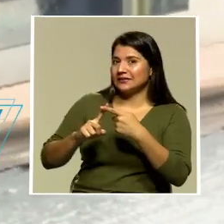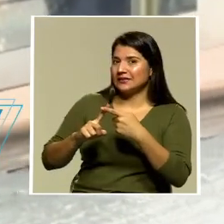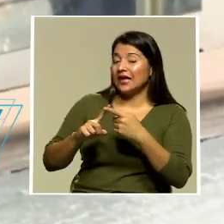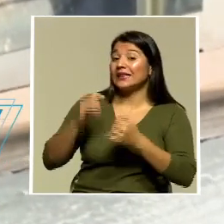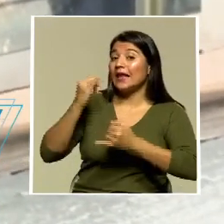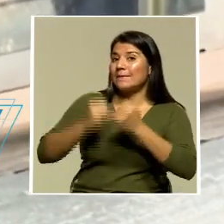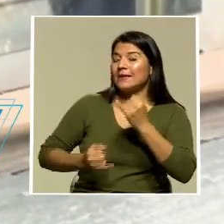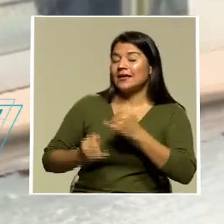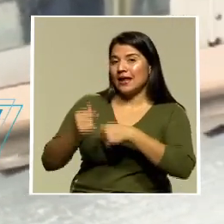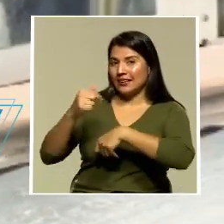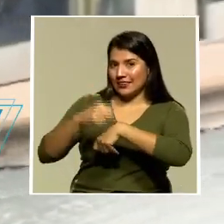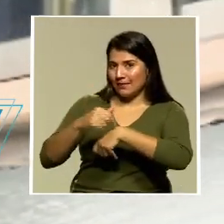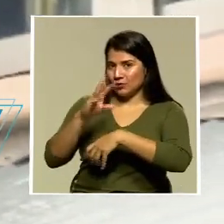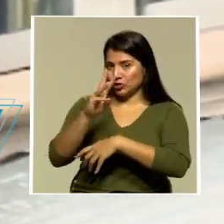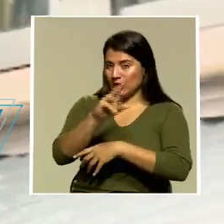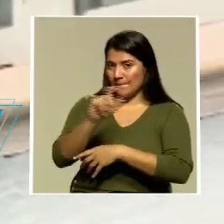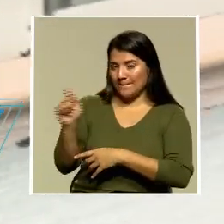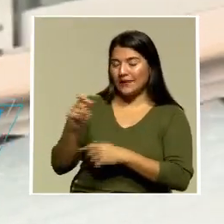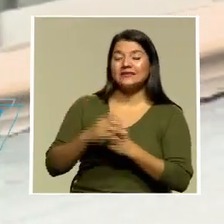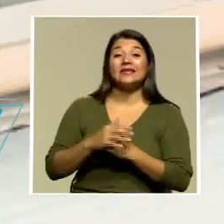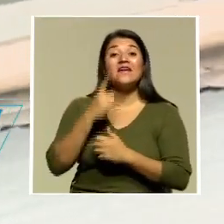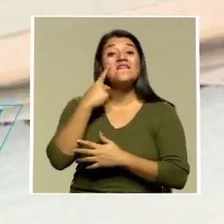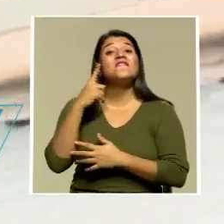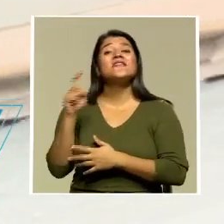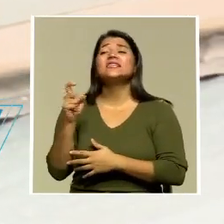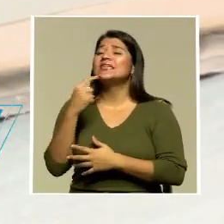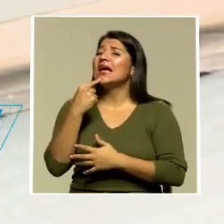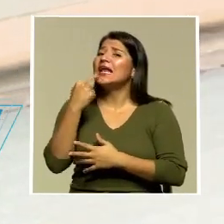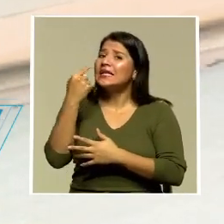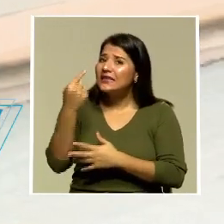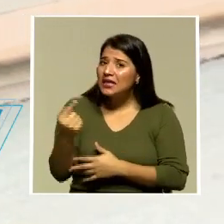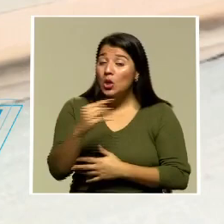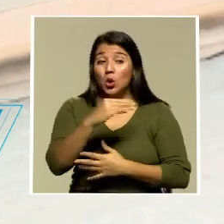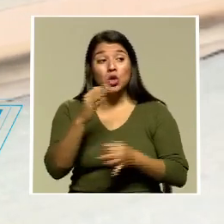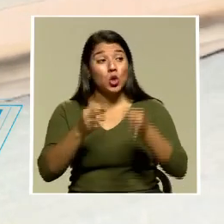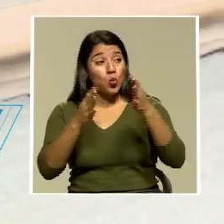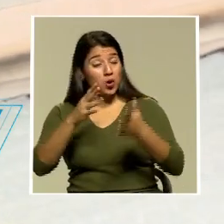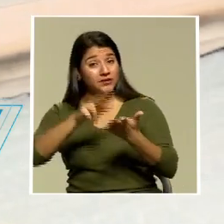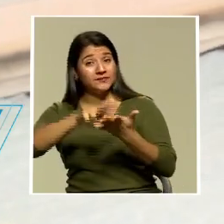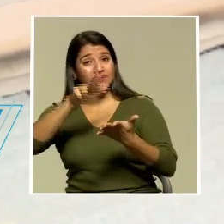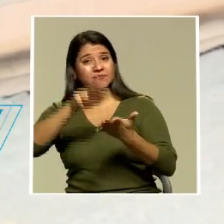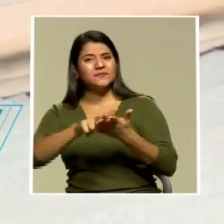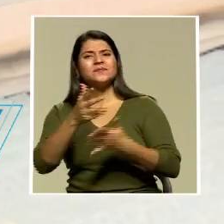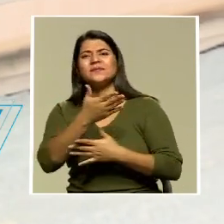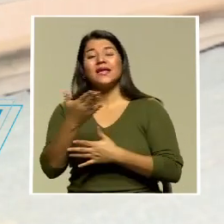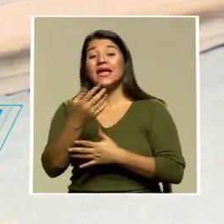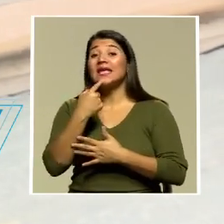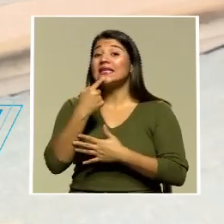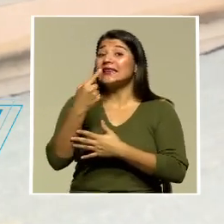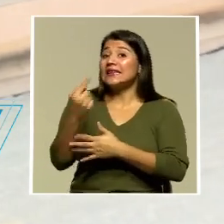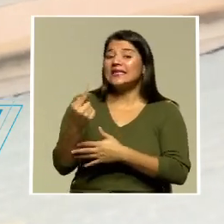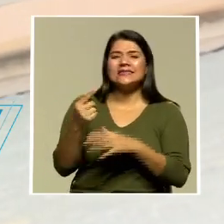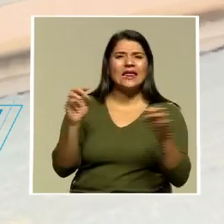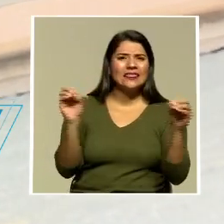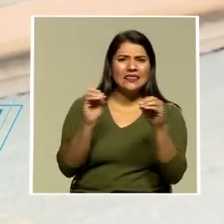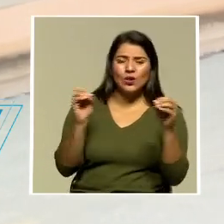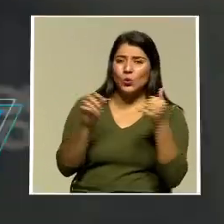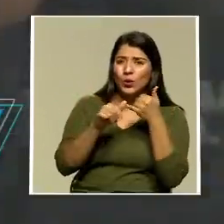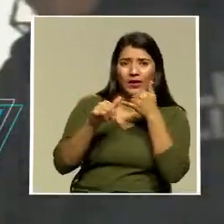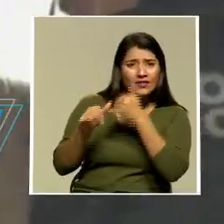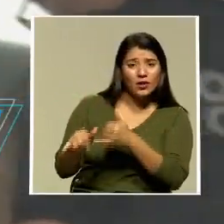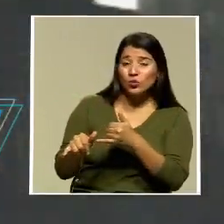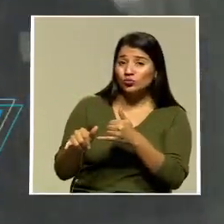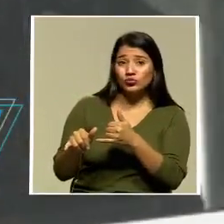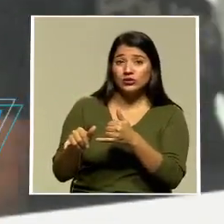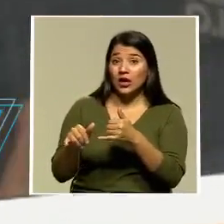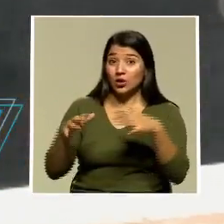que expuso la Fiscalía y que fue avalado por el juzgado para ordenar la prisión preventiva fue el hecho de que ninguna de las denuncias que se investiga se